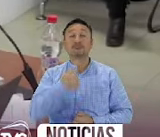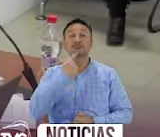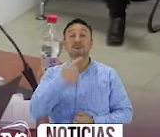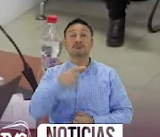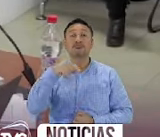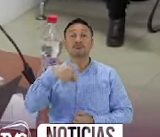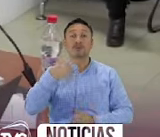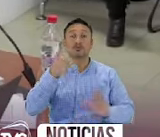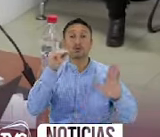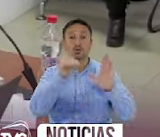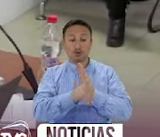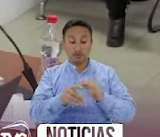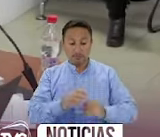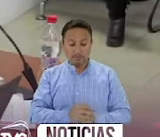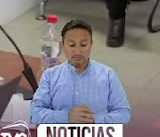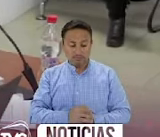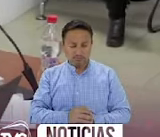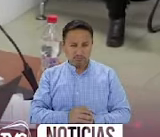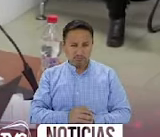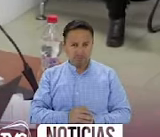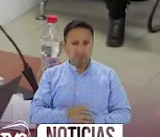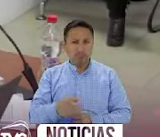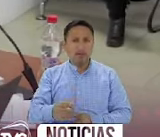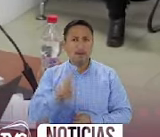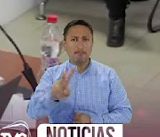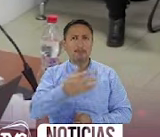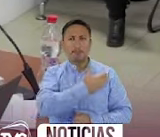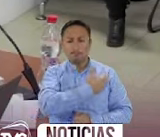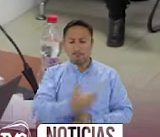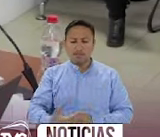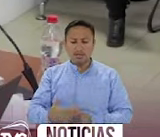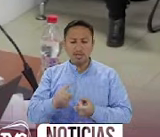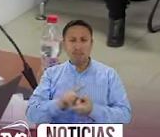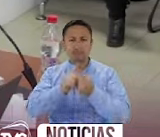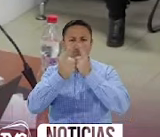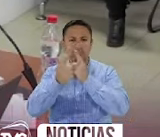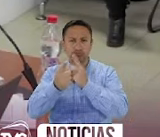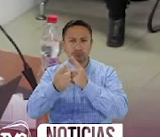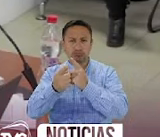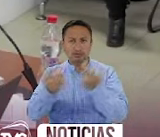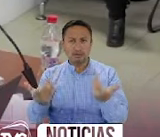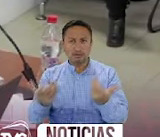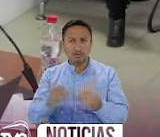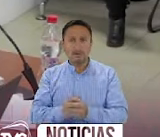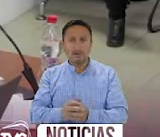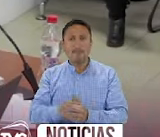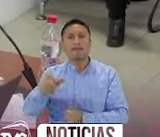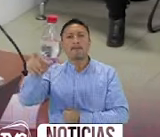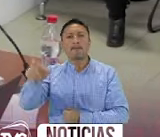la reestructuración de la vicepresidencia de la República sin la participación de la